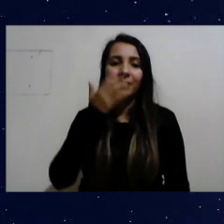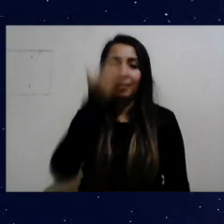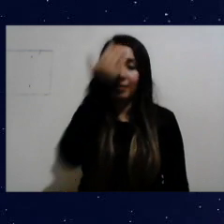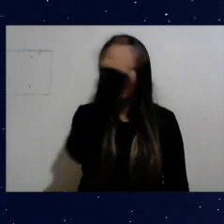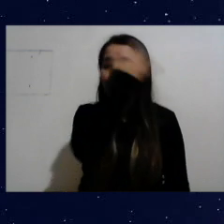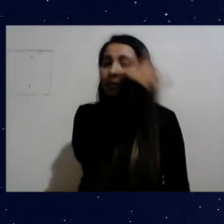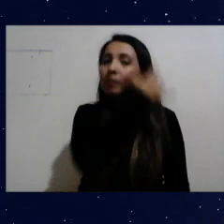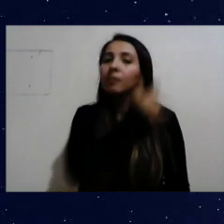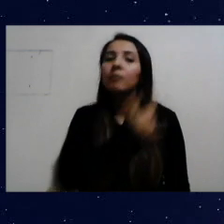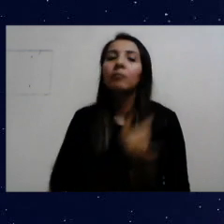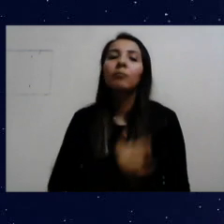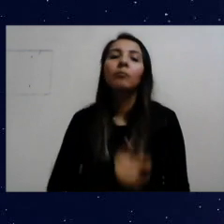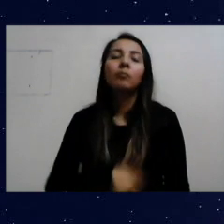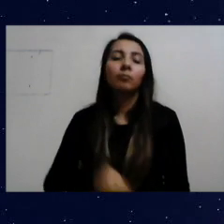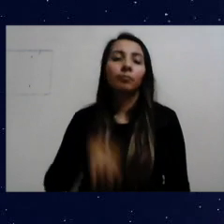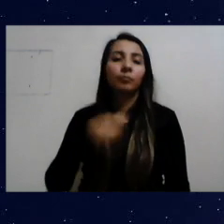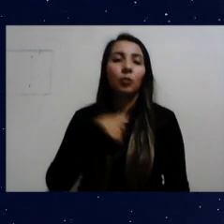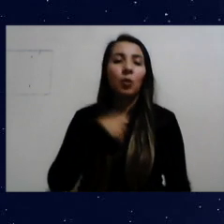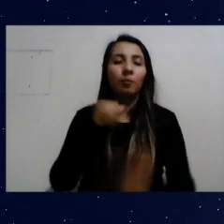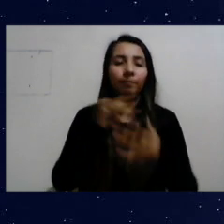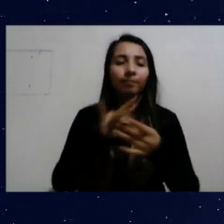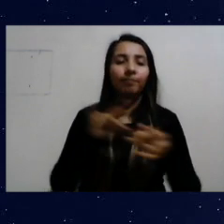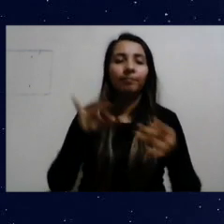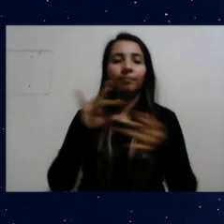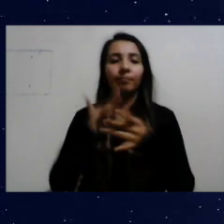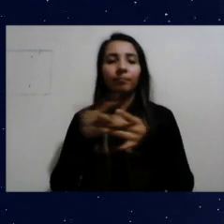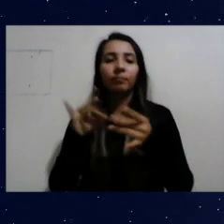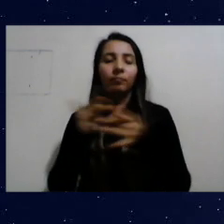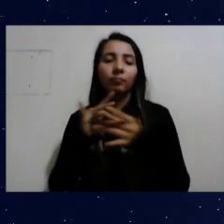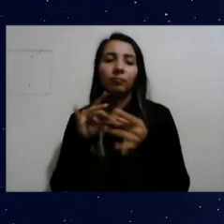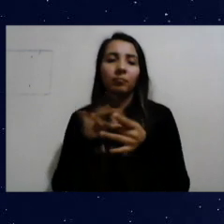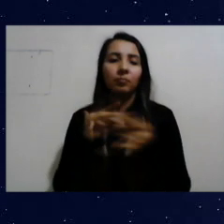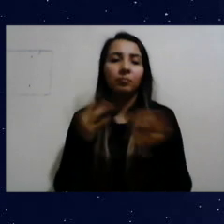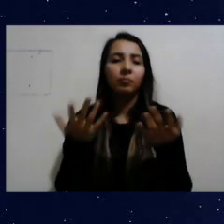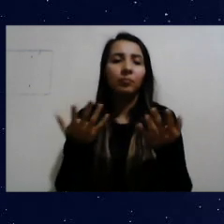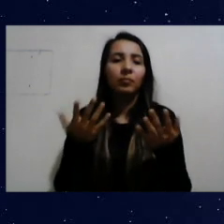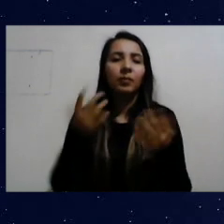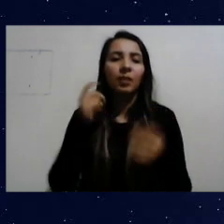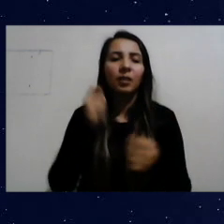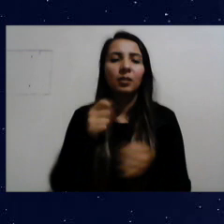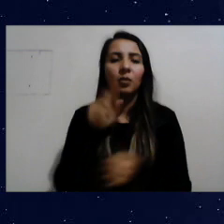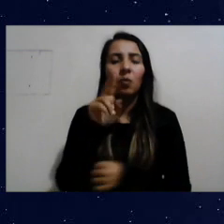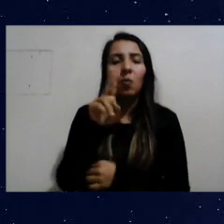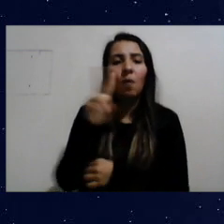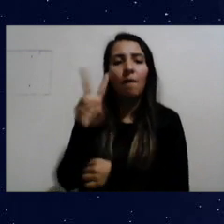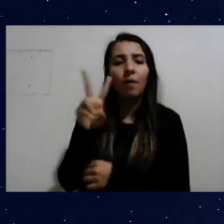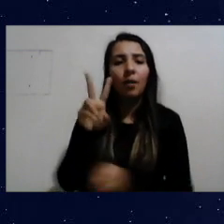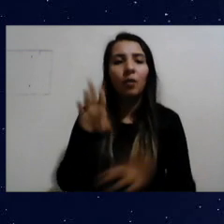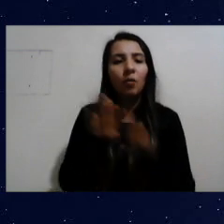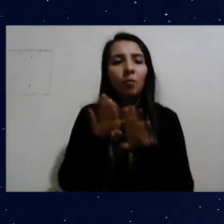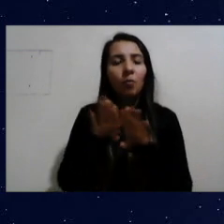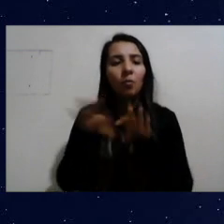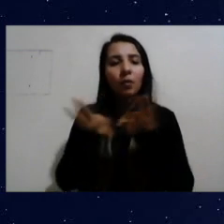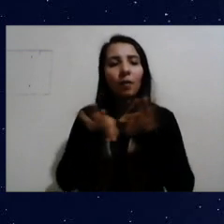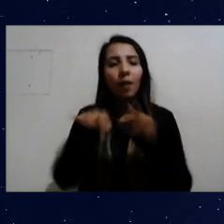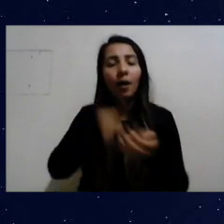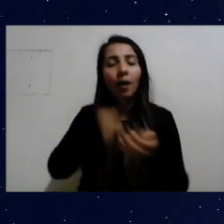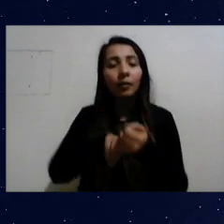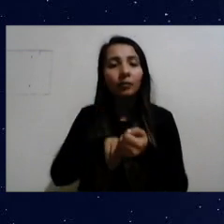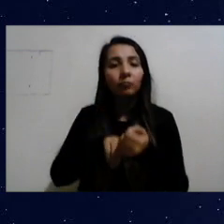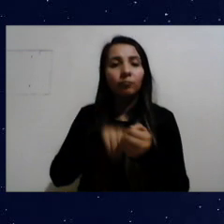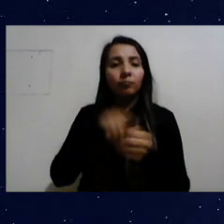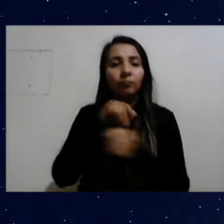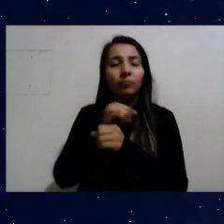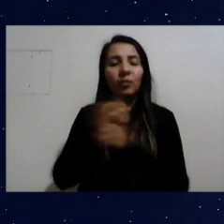tutee y os cuente un poco que el papel que tiene la radiación ultravioleta y la astronomía ultravioleta